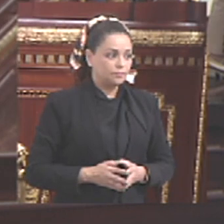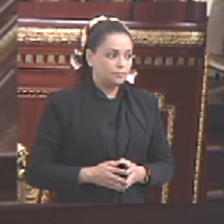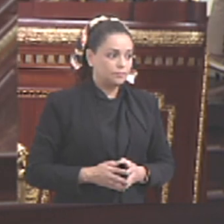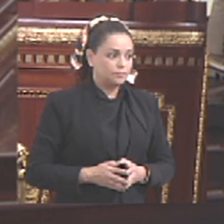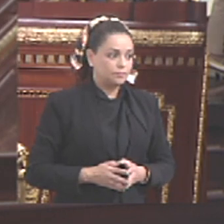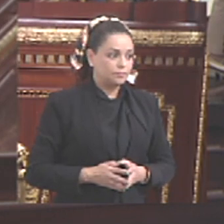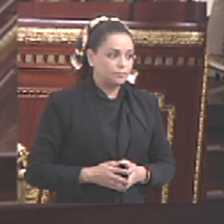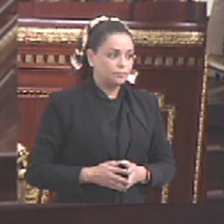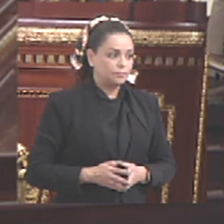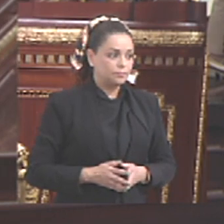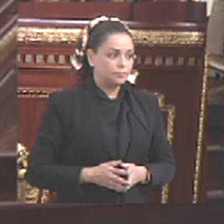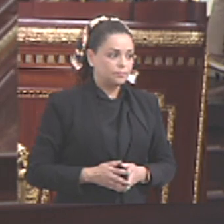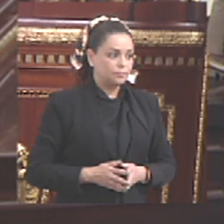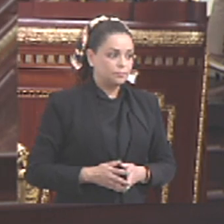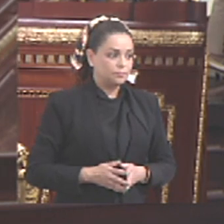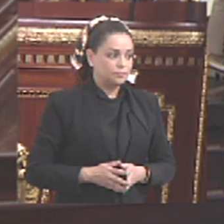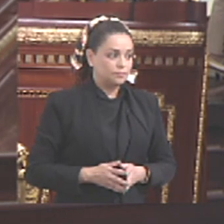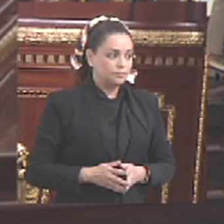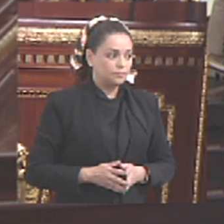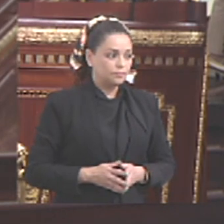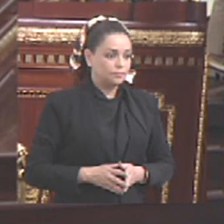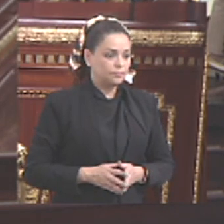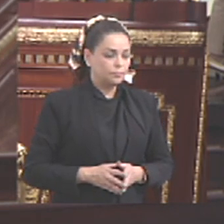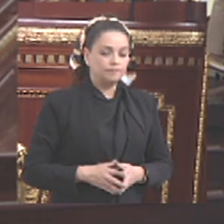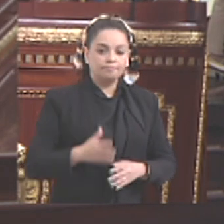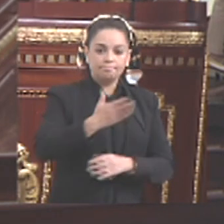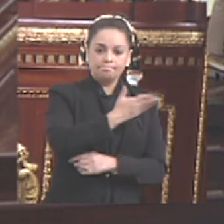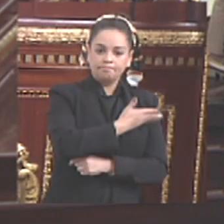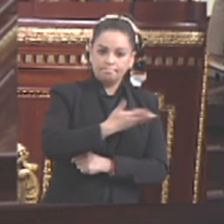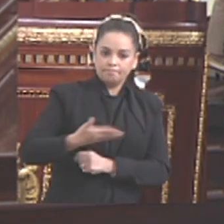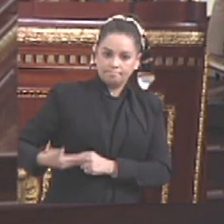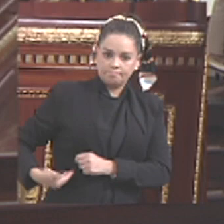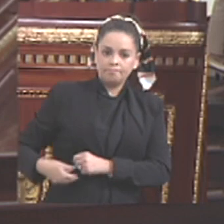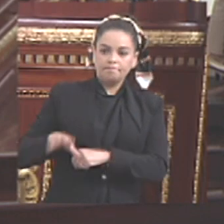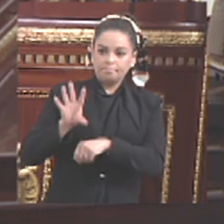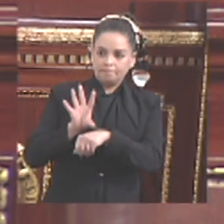Con su venia, diputada presidenta.